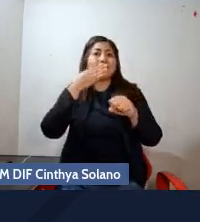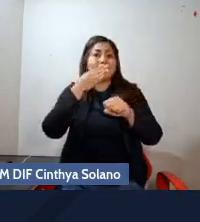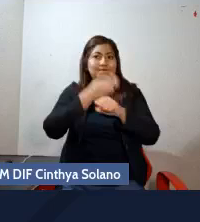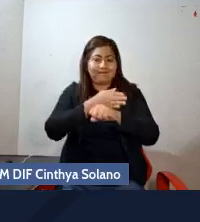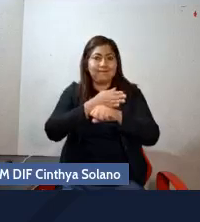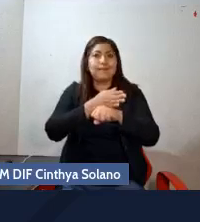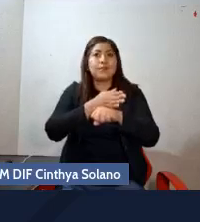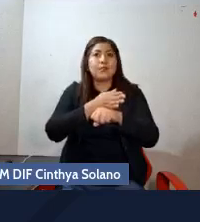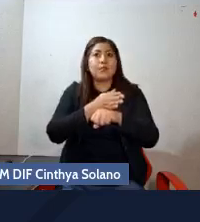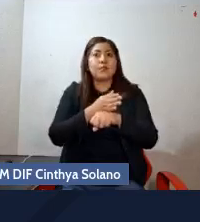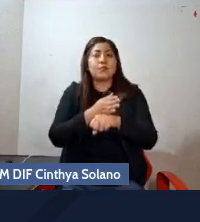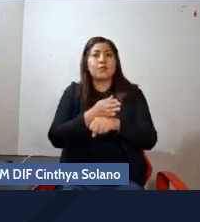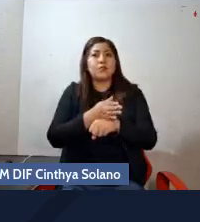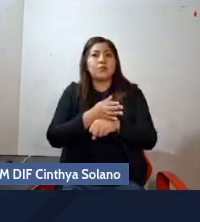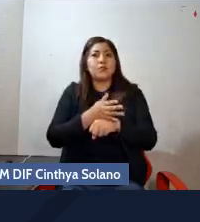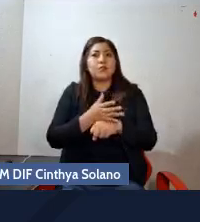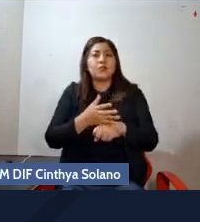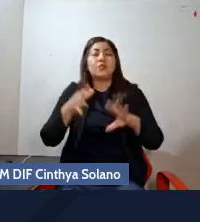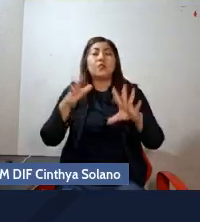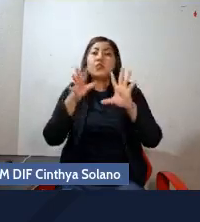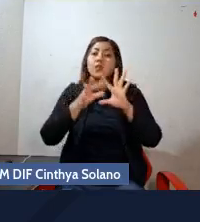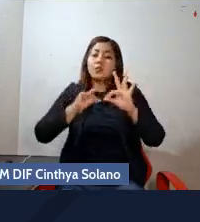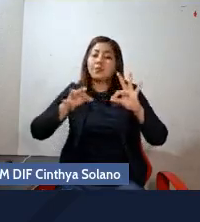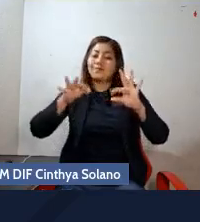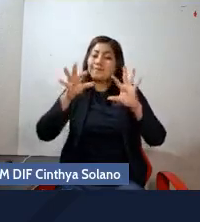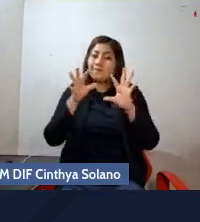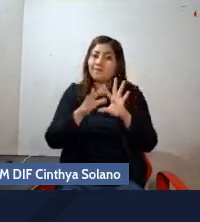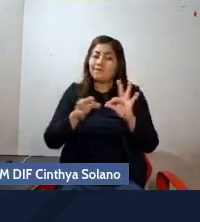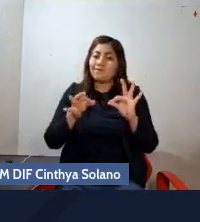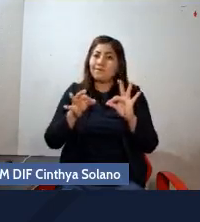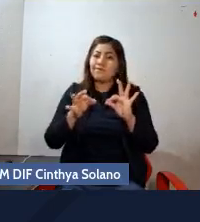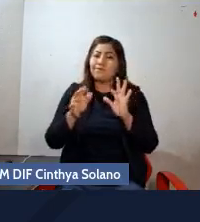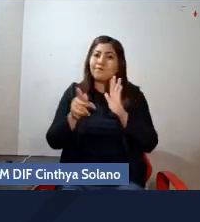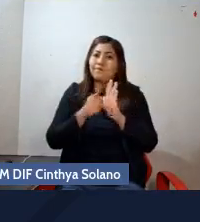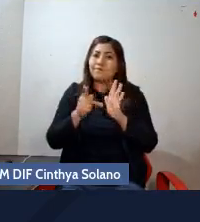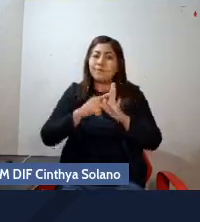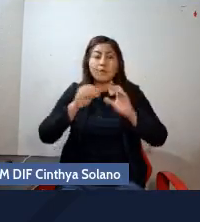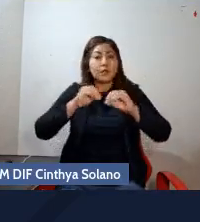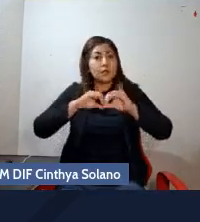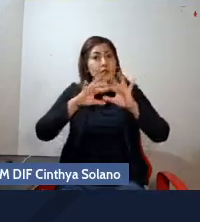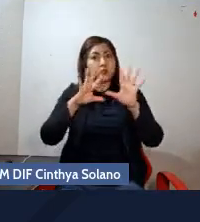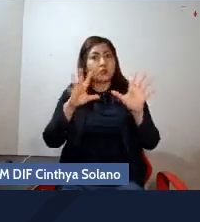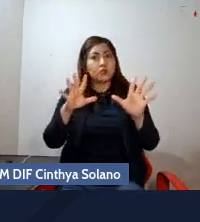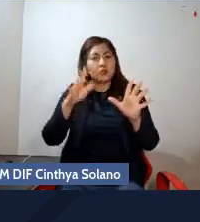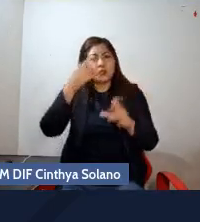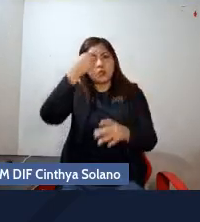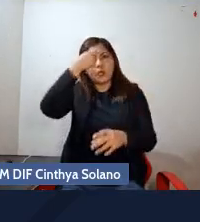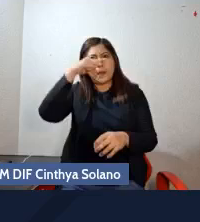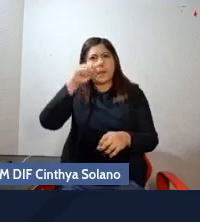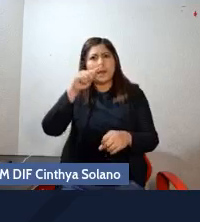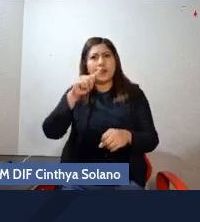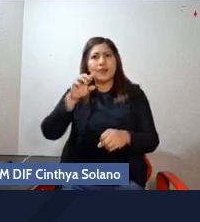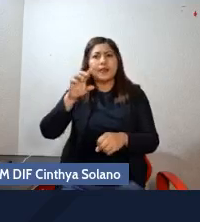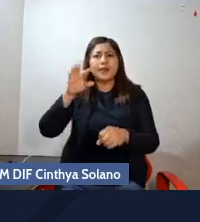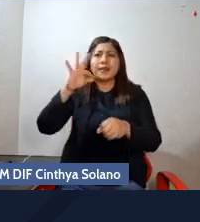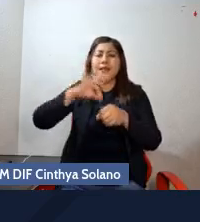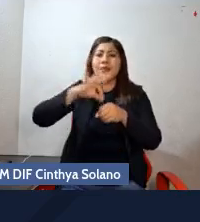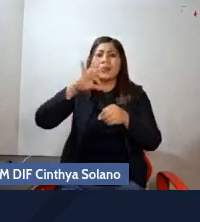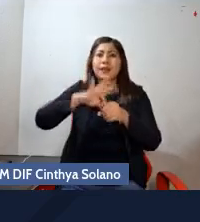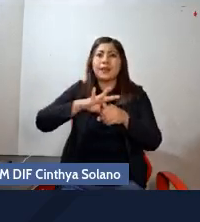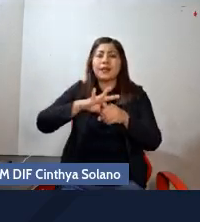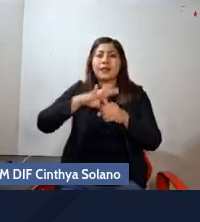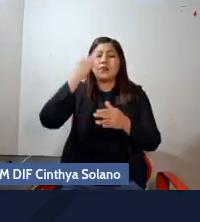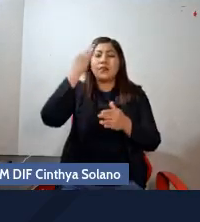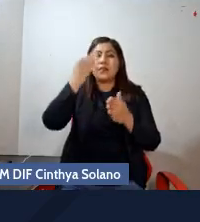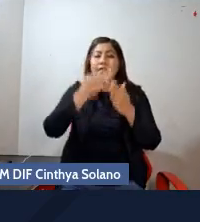queden perfectamente fijos, claros el día de hoy. Para hacer delito electoral, tiene que recogerse o